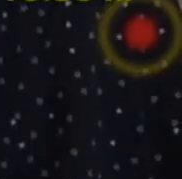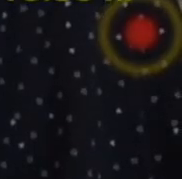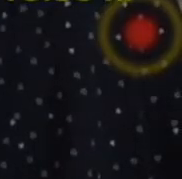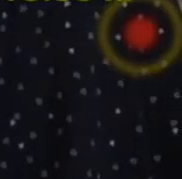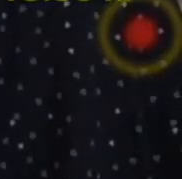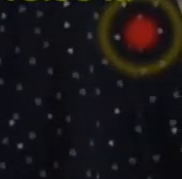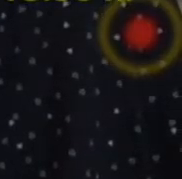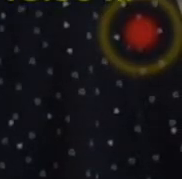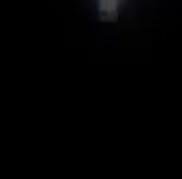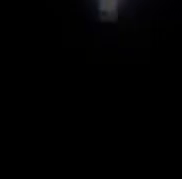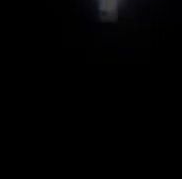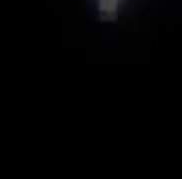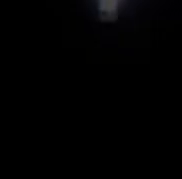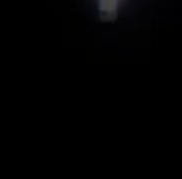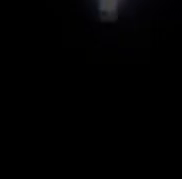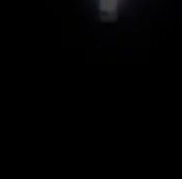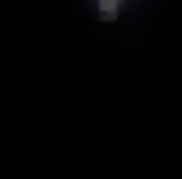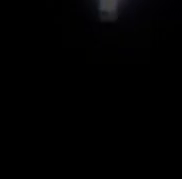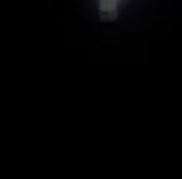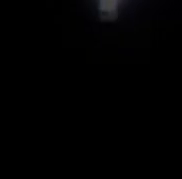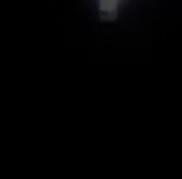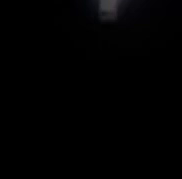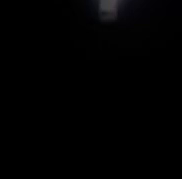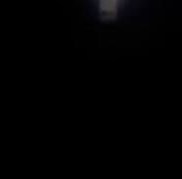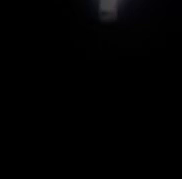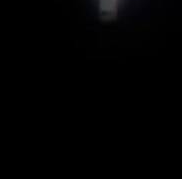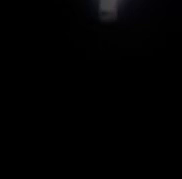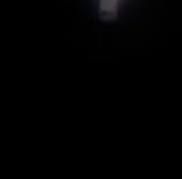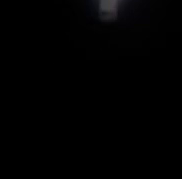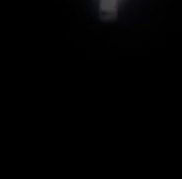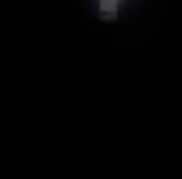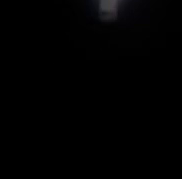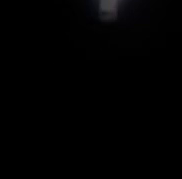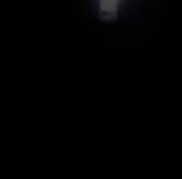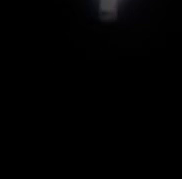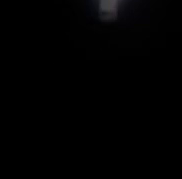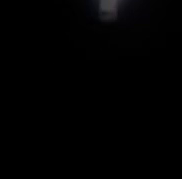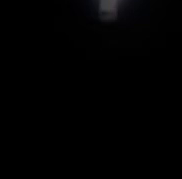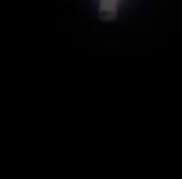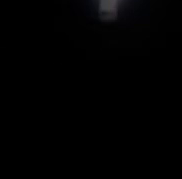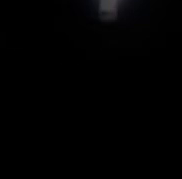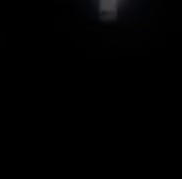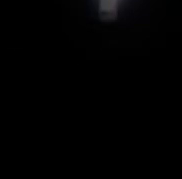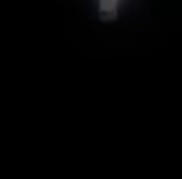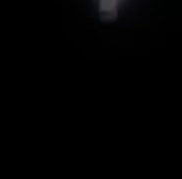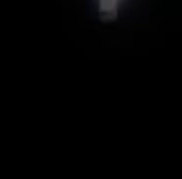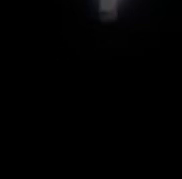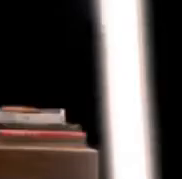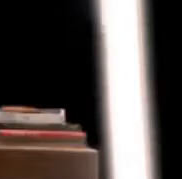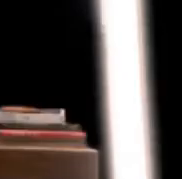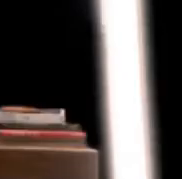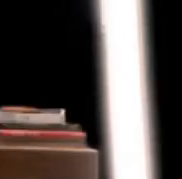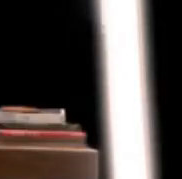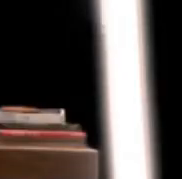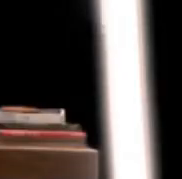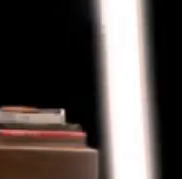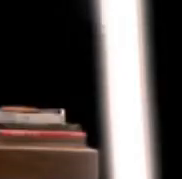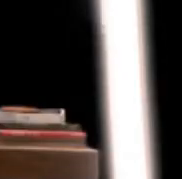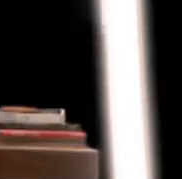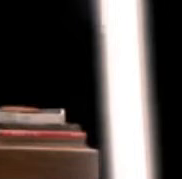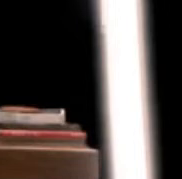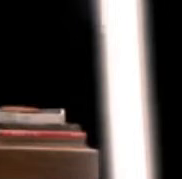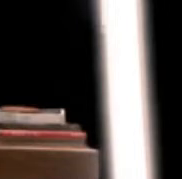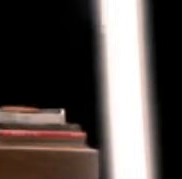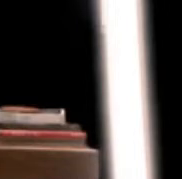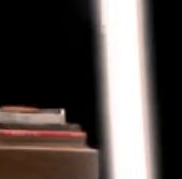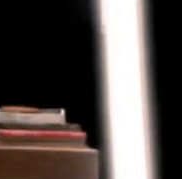18:30 horas. Desde hace ya 3 meses vivimos una situación muy particular en el mundo, una situación de la que el